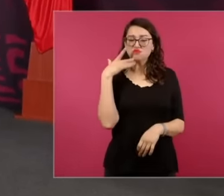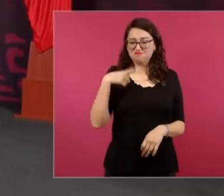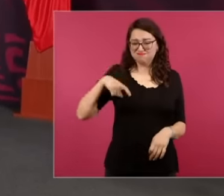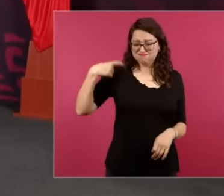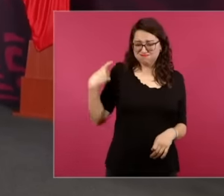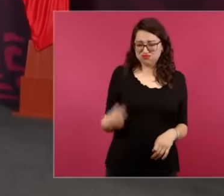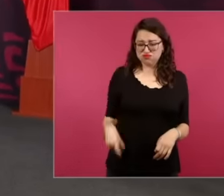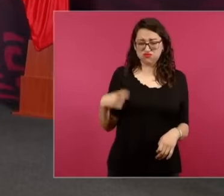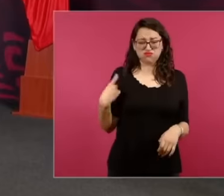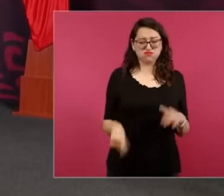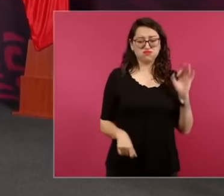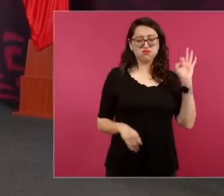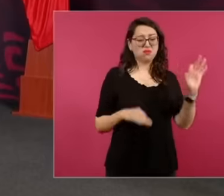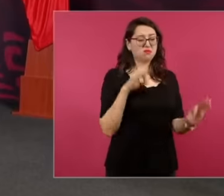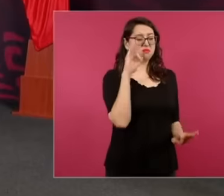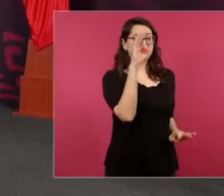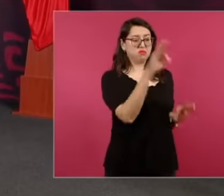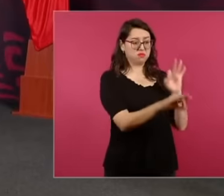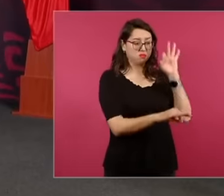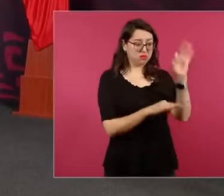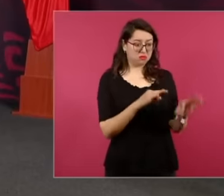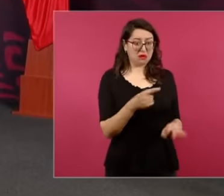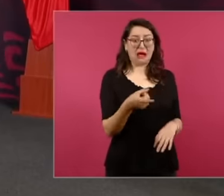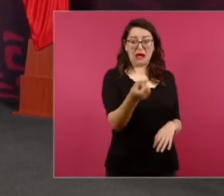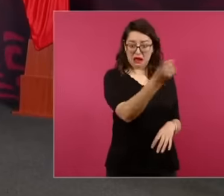atenciones, va a querer